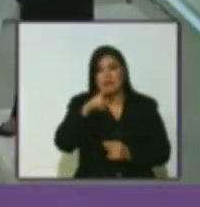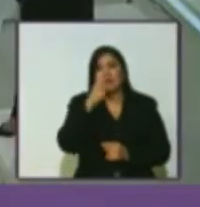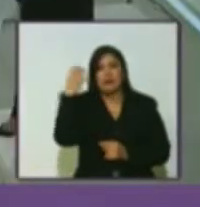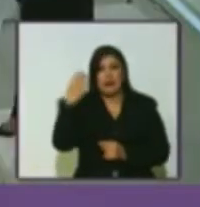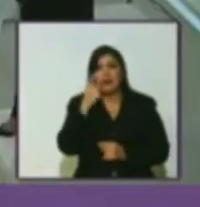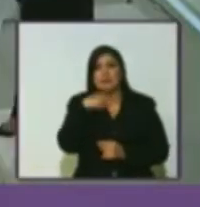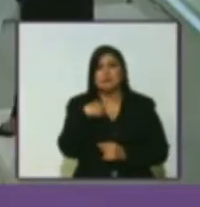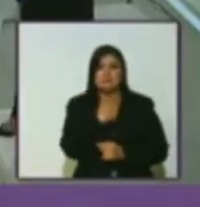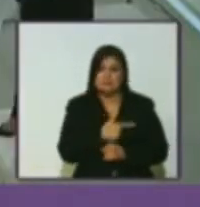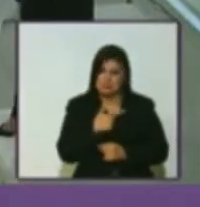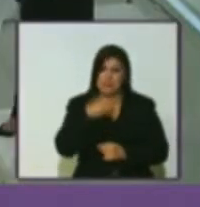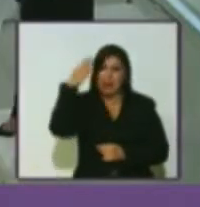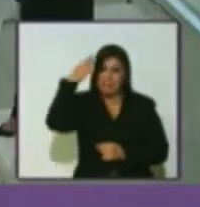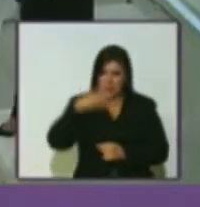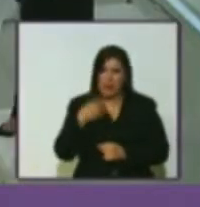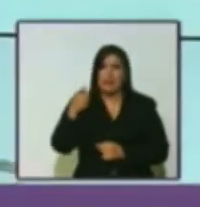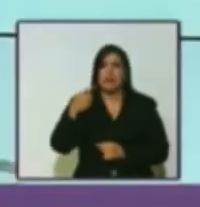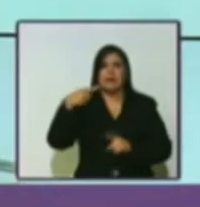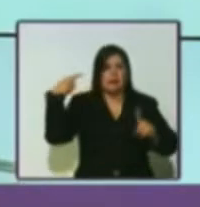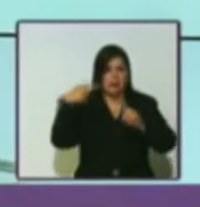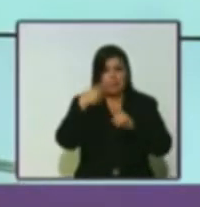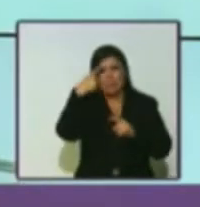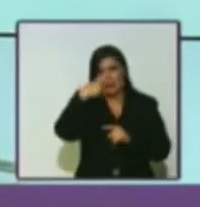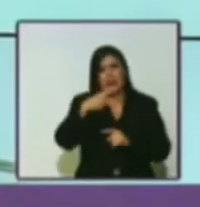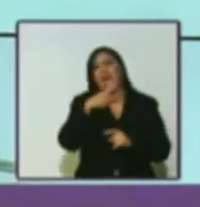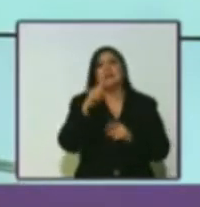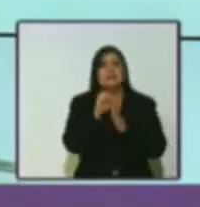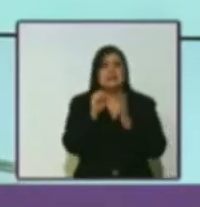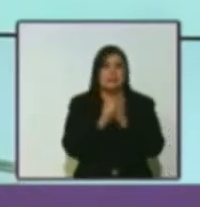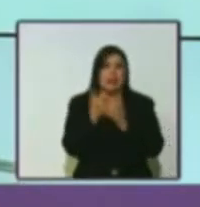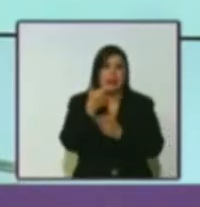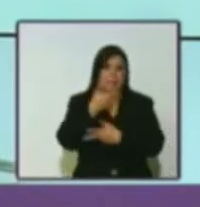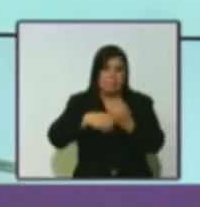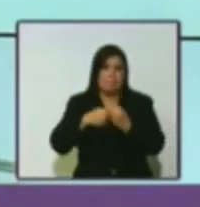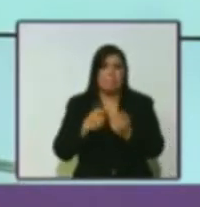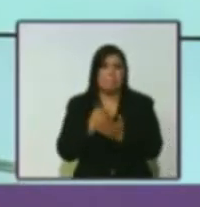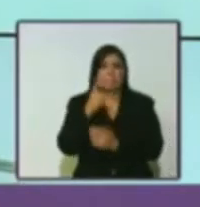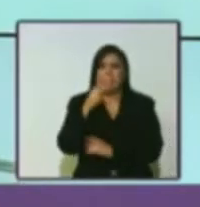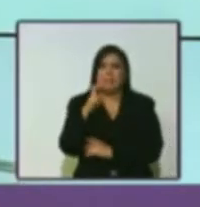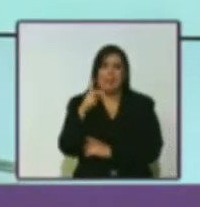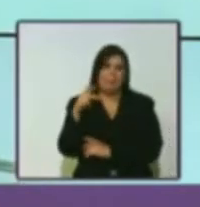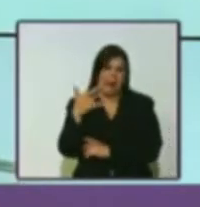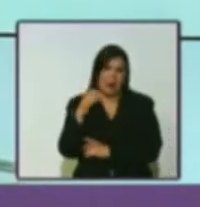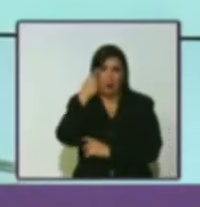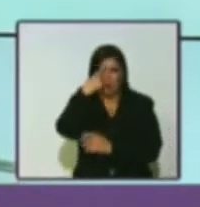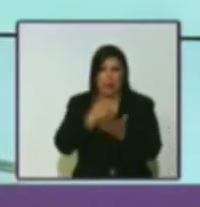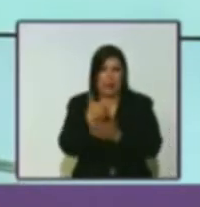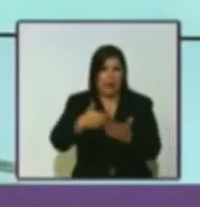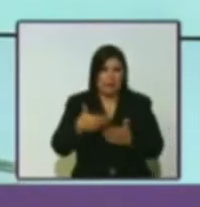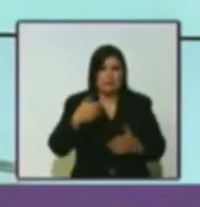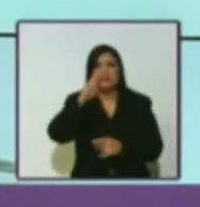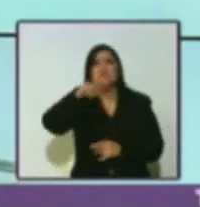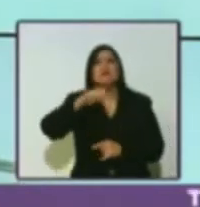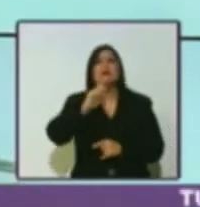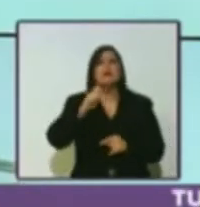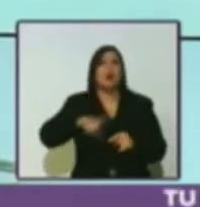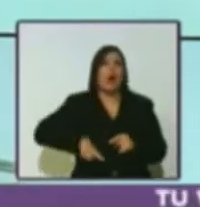entrenamiento, pero desde el maquillaje, muy, muy avanzado, pudo